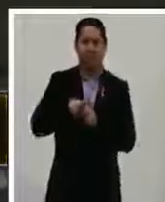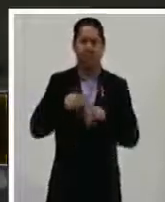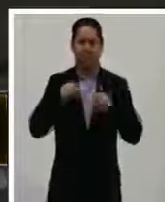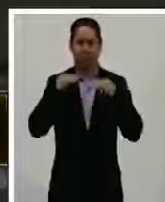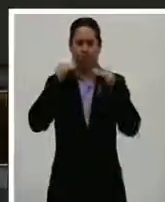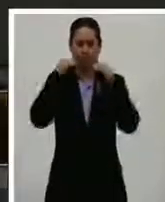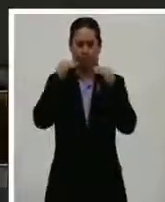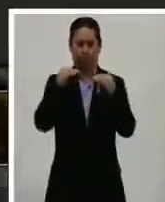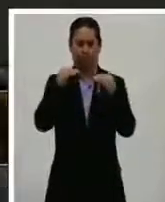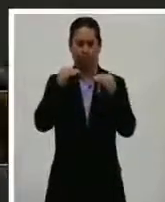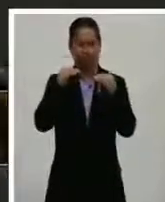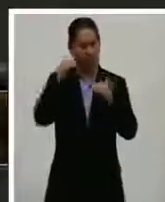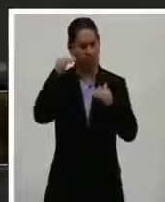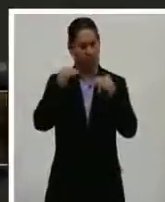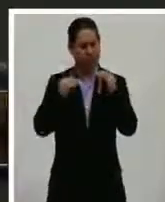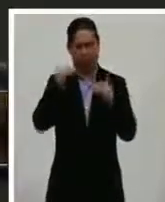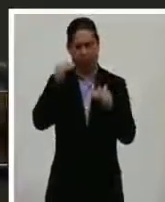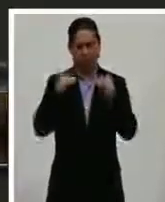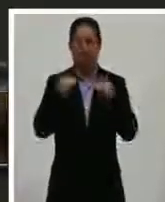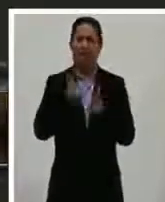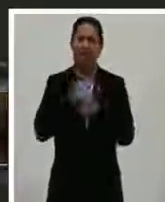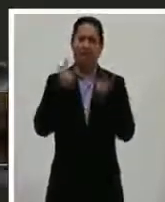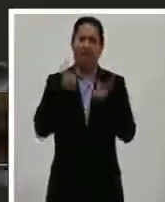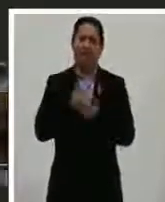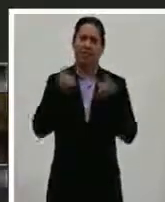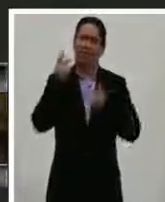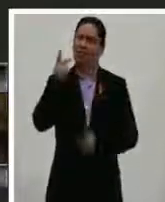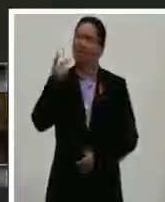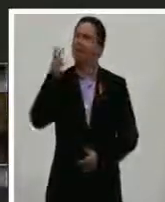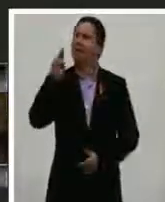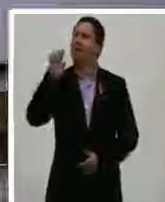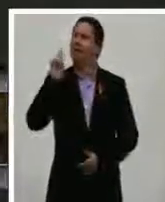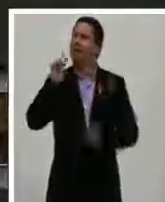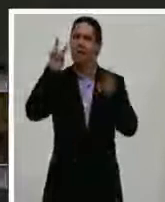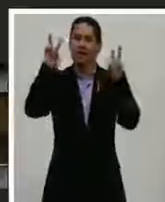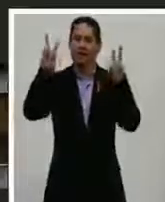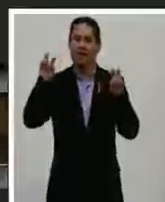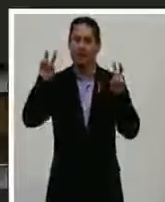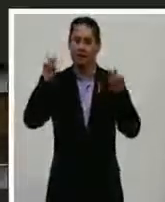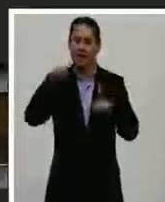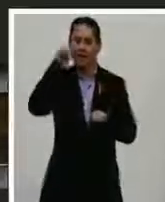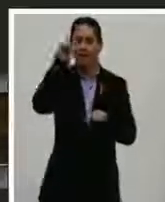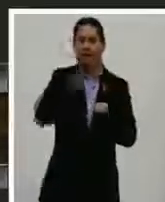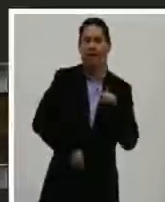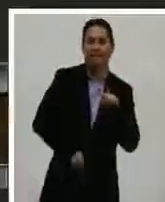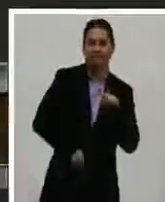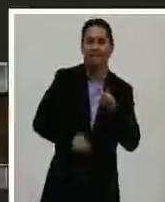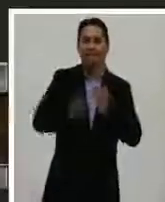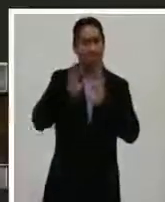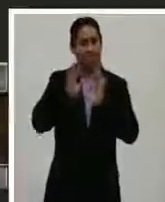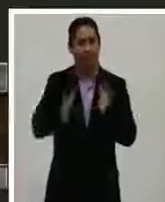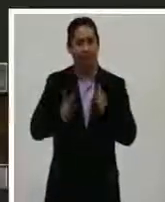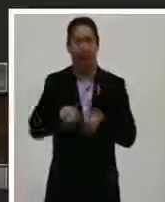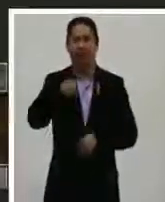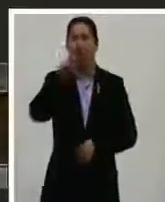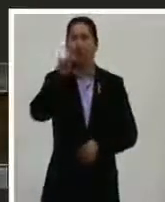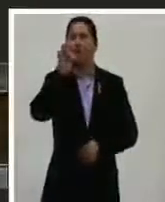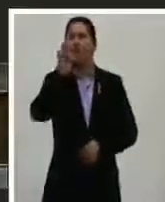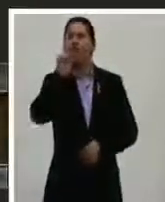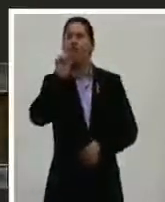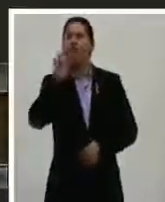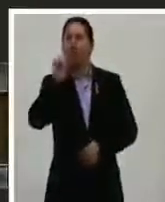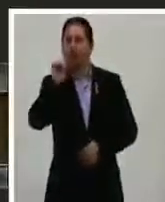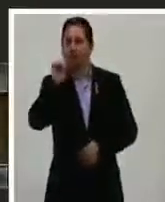y sobre todo en la historia del perredé en materia de la eliminación del fuero ha sido una de nuestras banderas